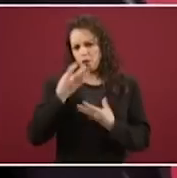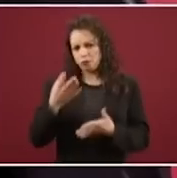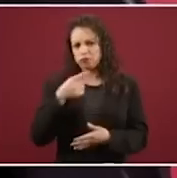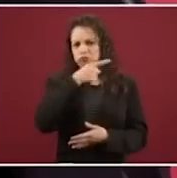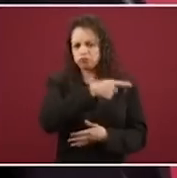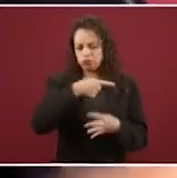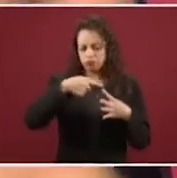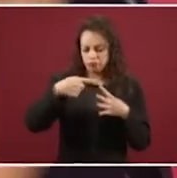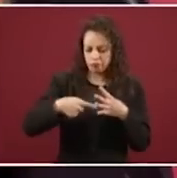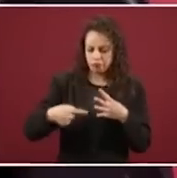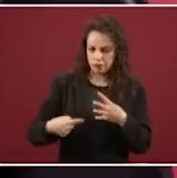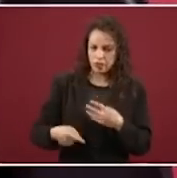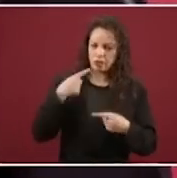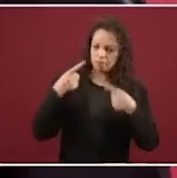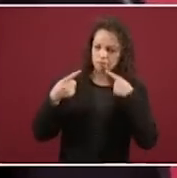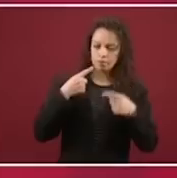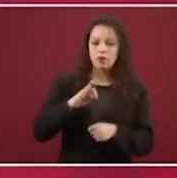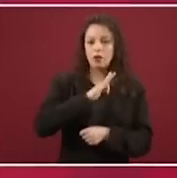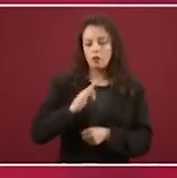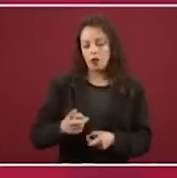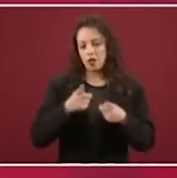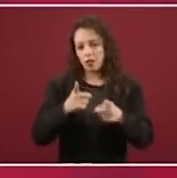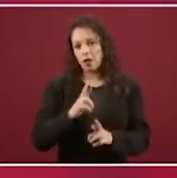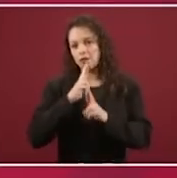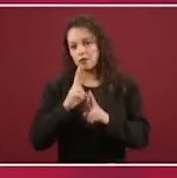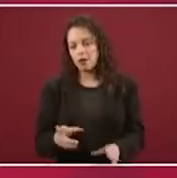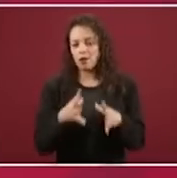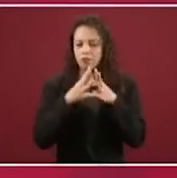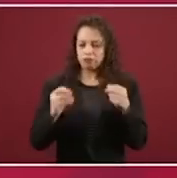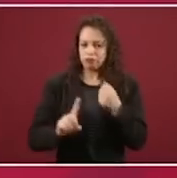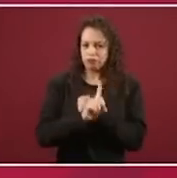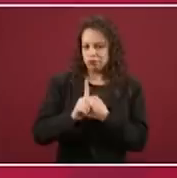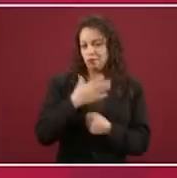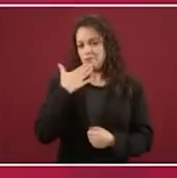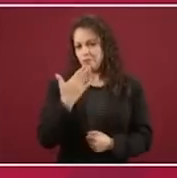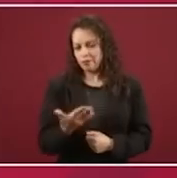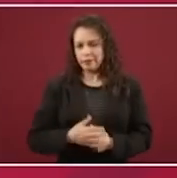la solución a los problemas. Pero siento,